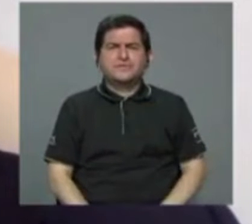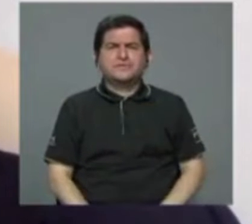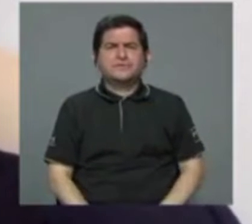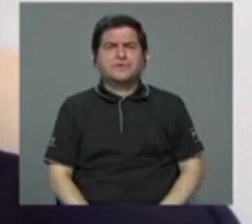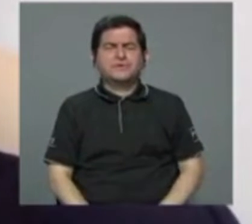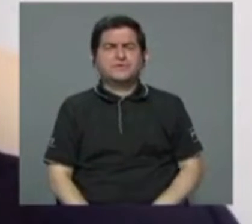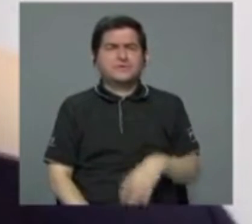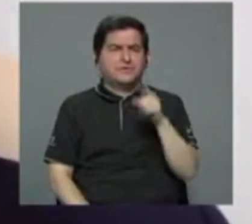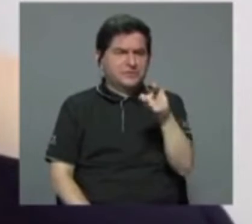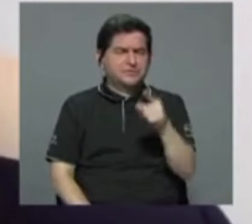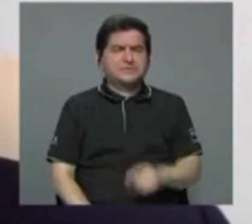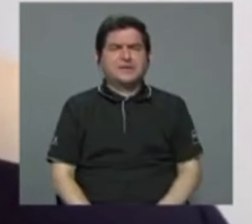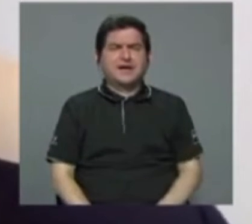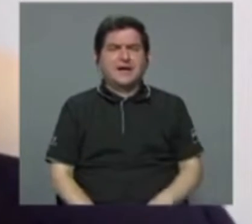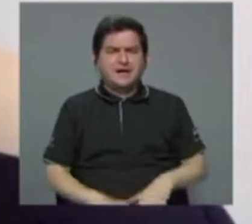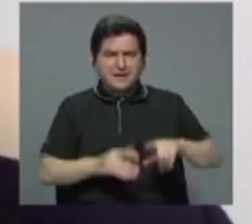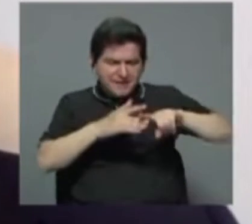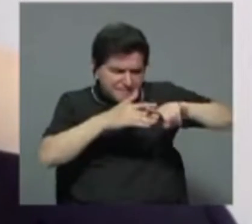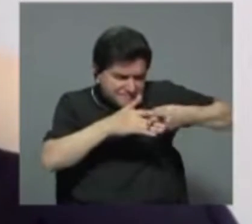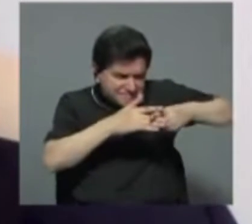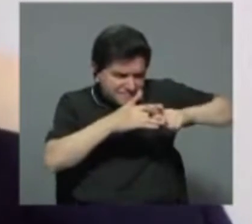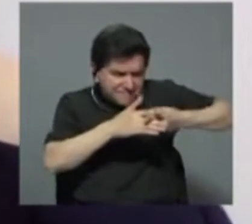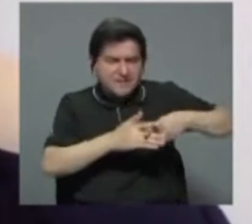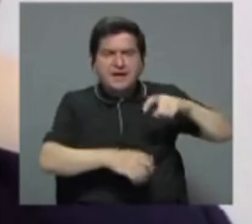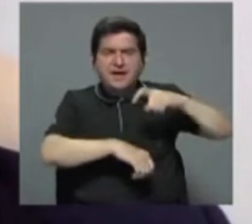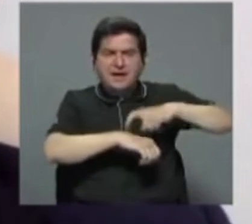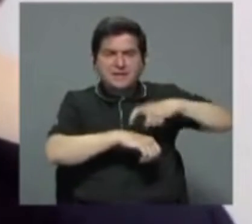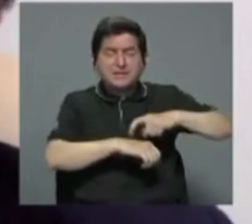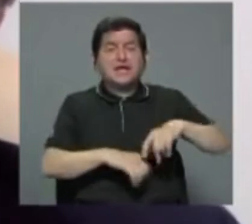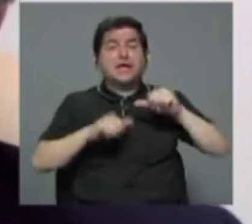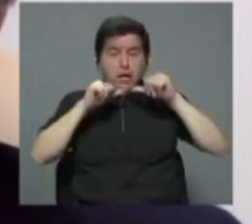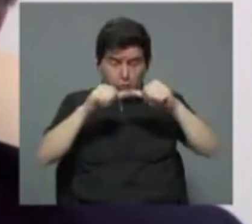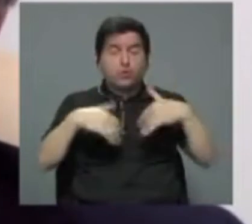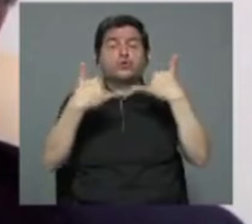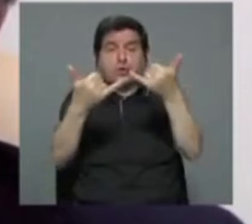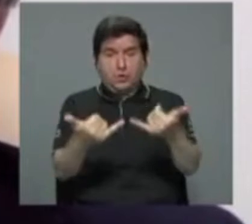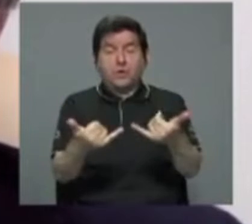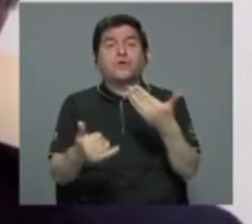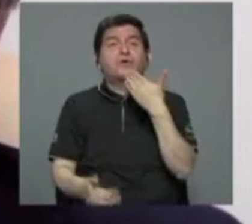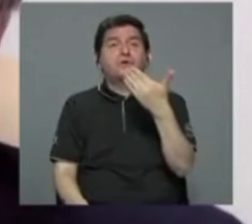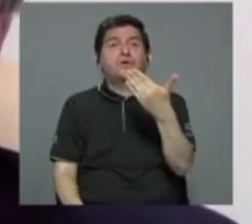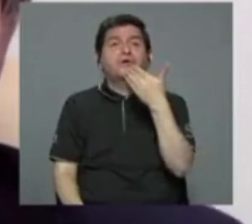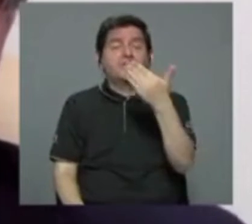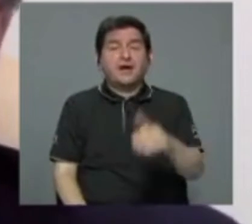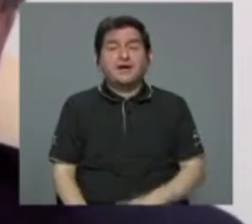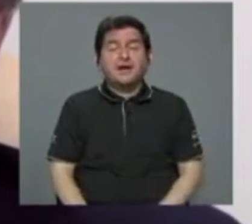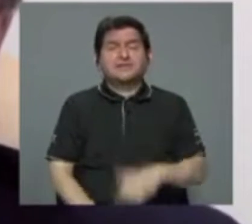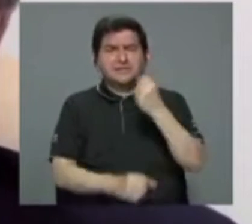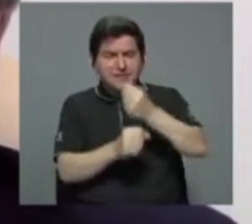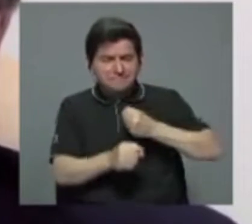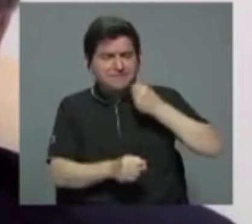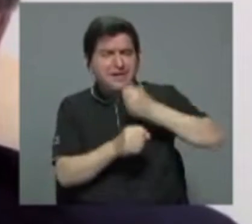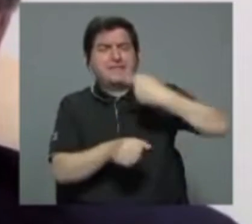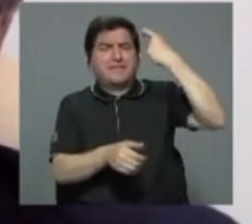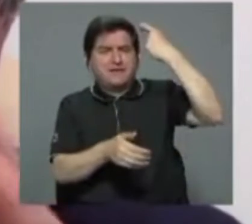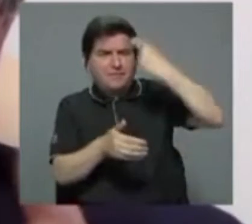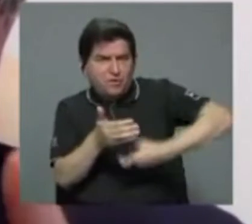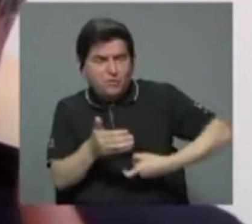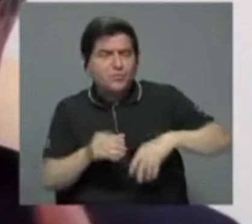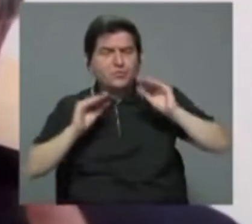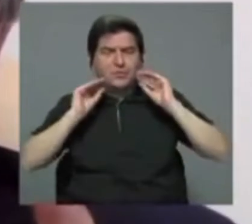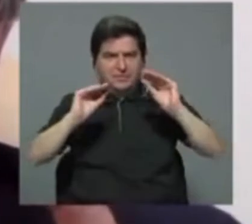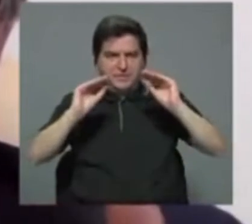se nos forjó en aquel momento y se sigue forjando afortunadamente gracias al esfuerzo en